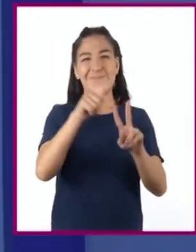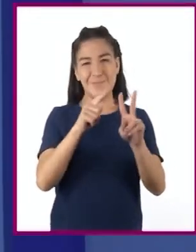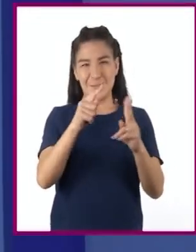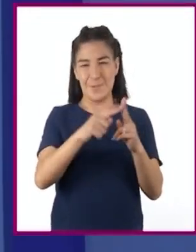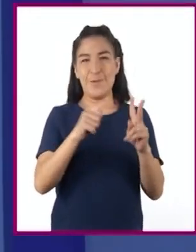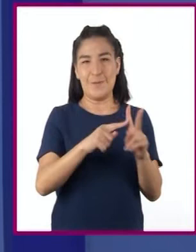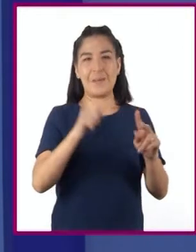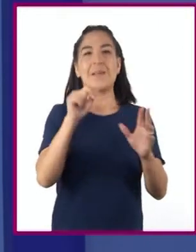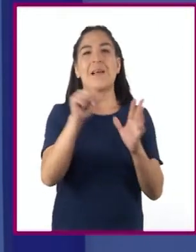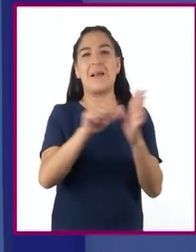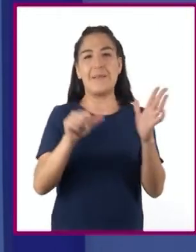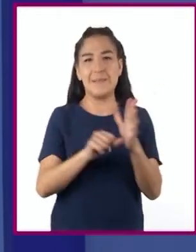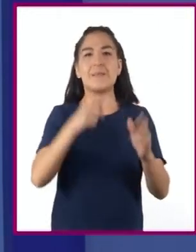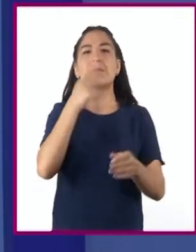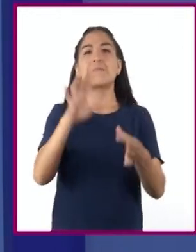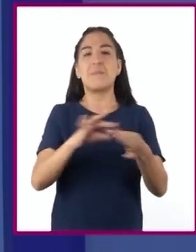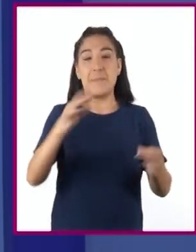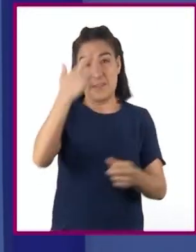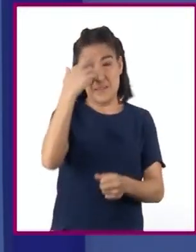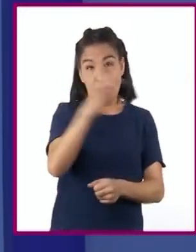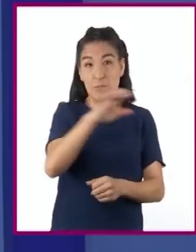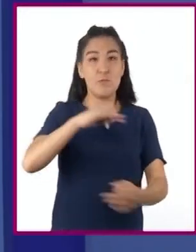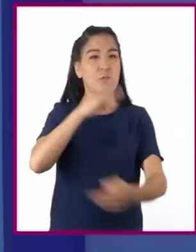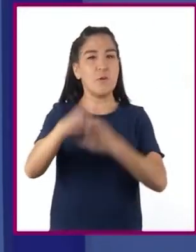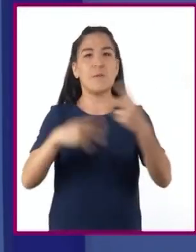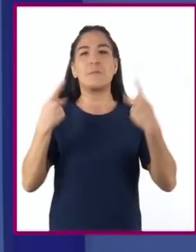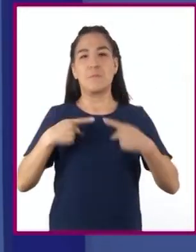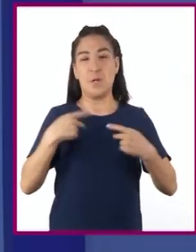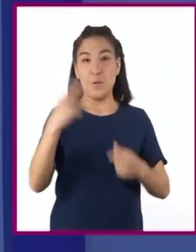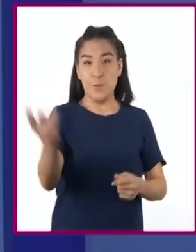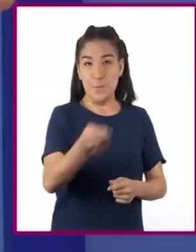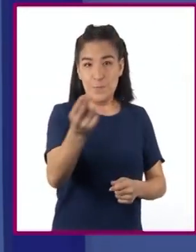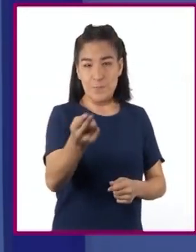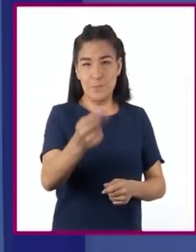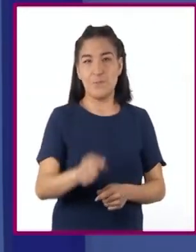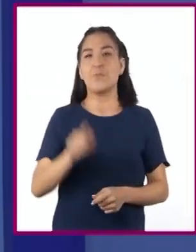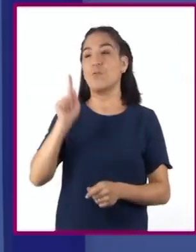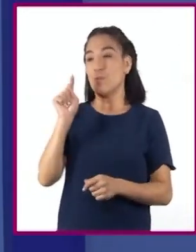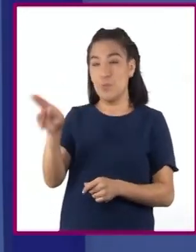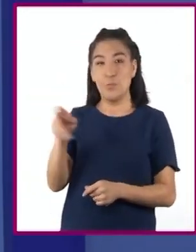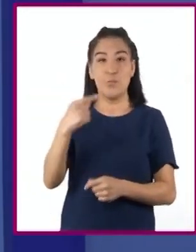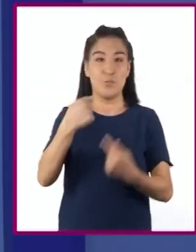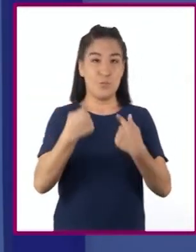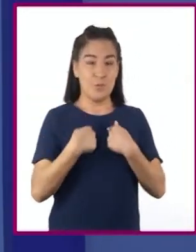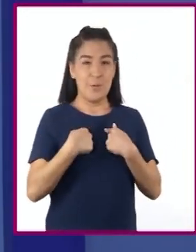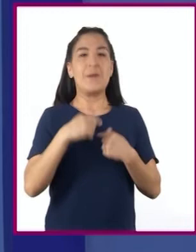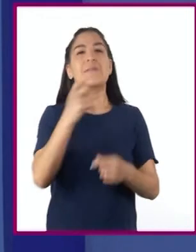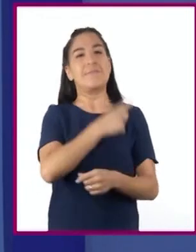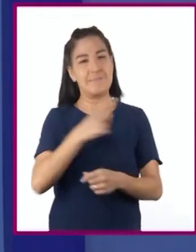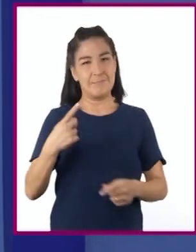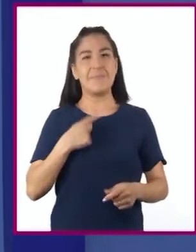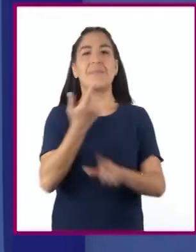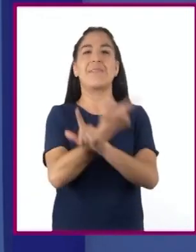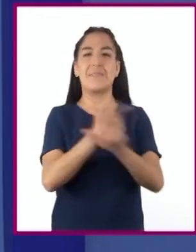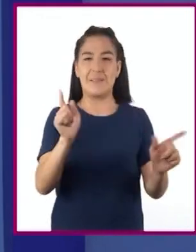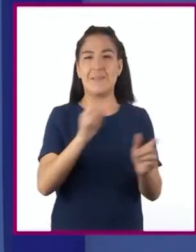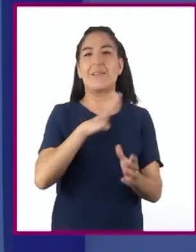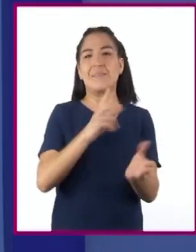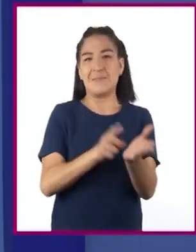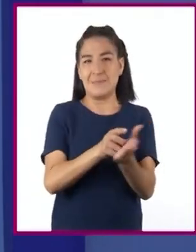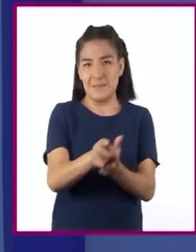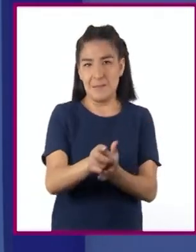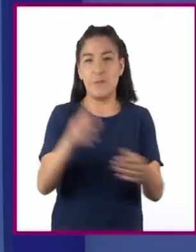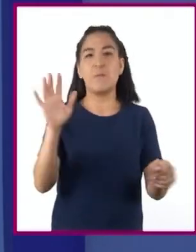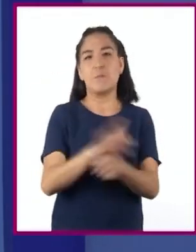se reconoce que todas las personas, ustedes, tú y yo, tenemos derechos por el simple